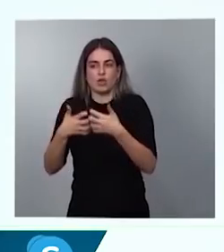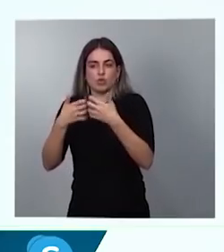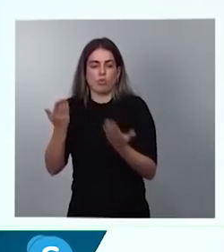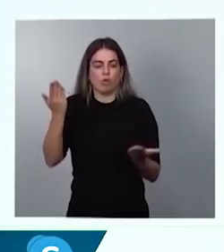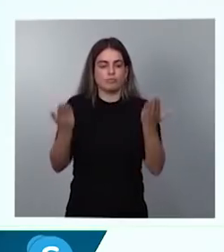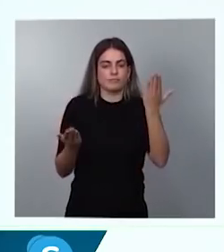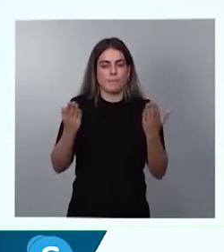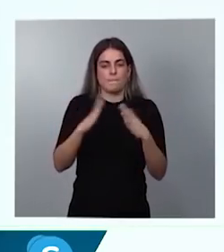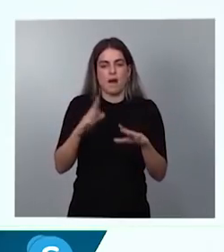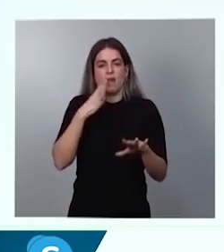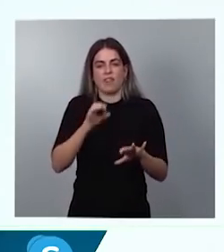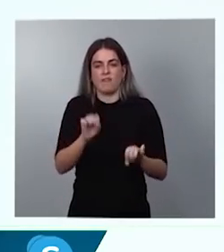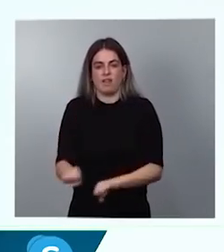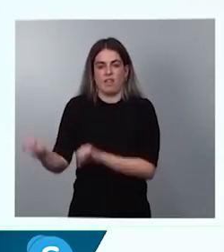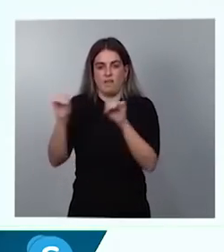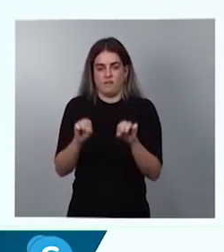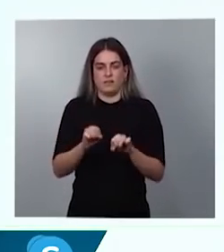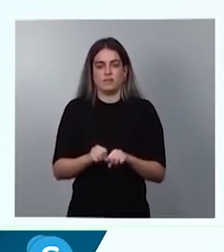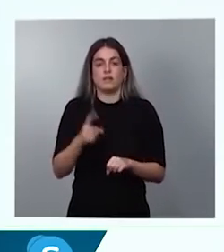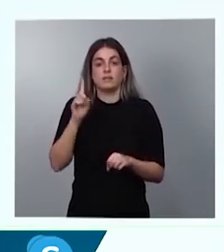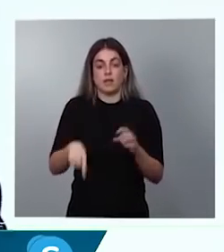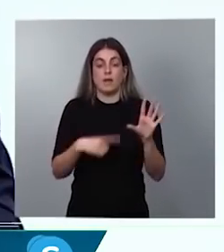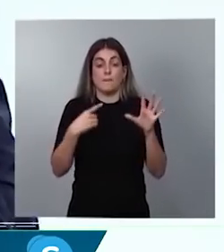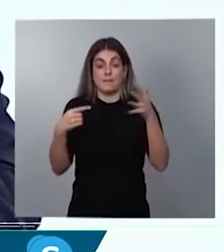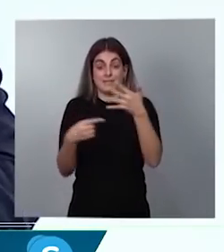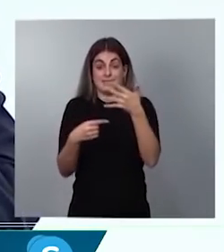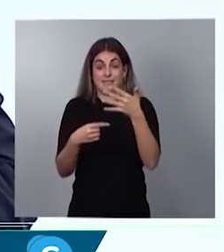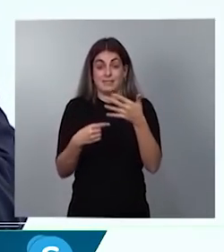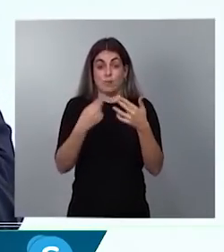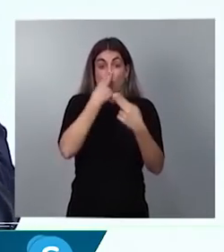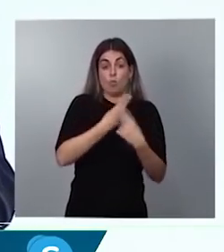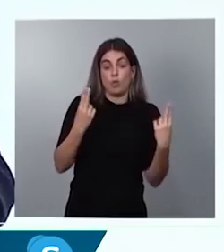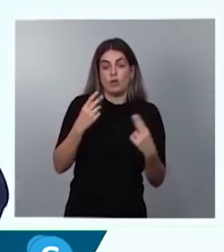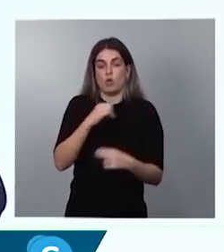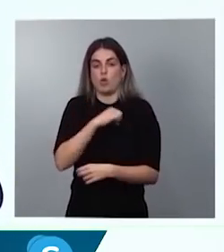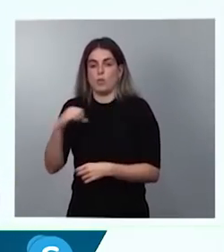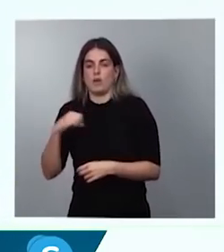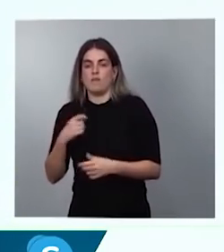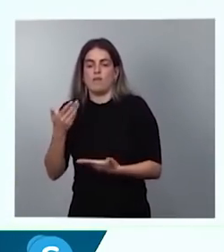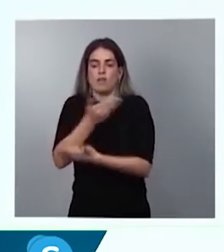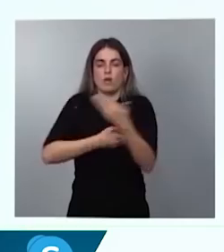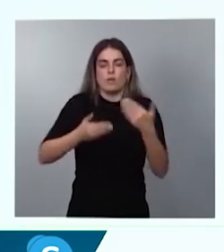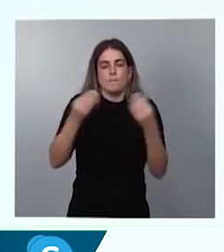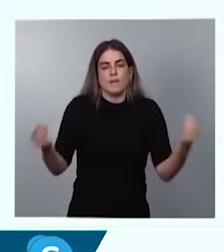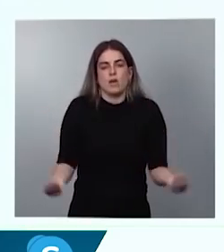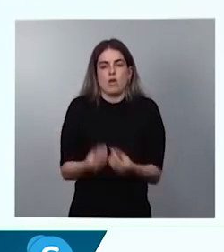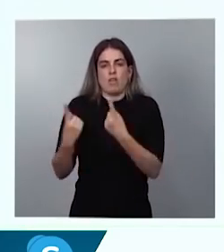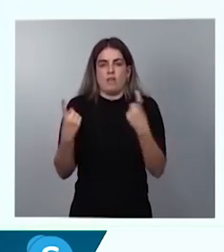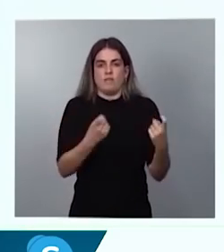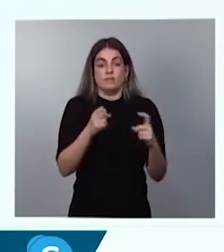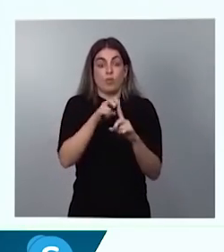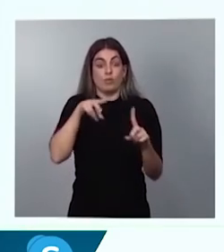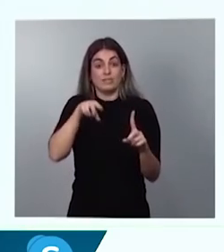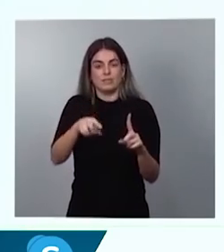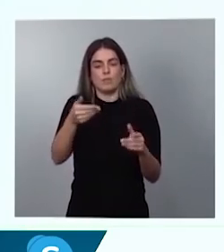100.000 millones de euros. Es decir, básicamente unos 9.000, 10.000 millones de incremento anual. Está claro que no creen, ¿eh? En las rebajas de